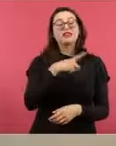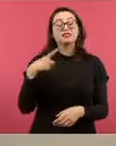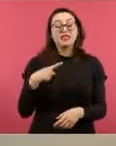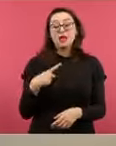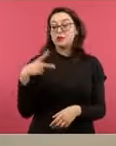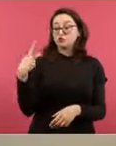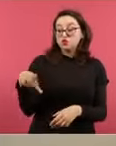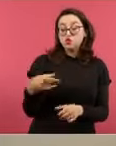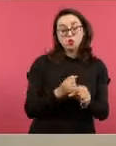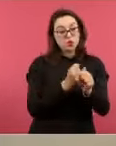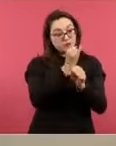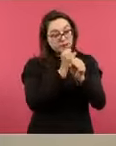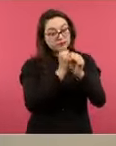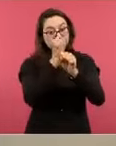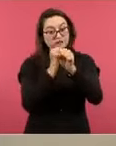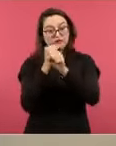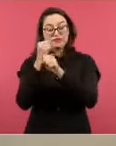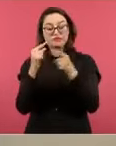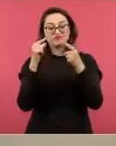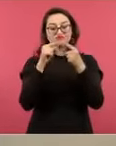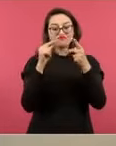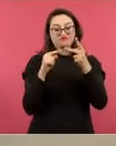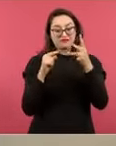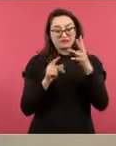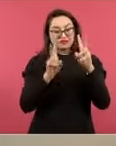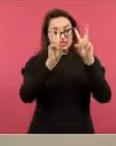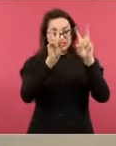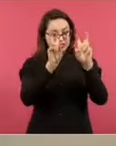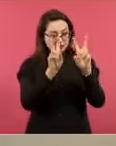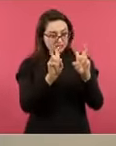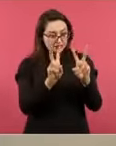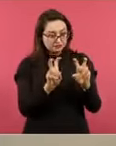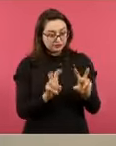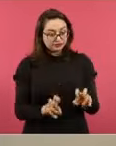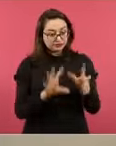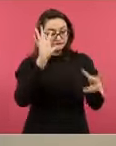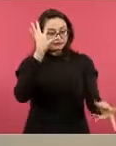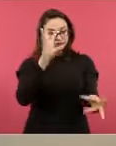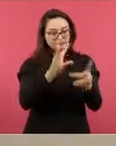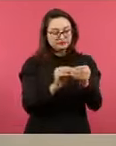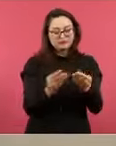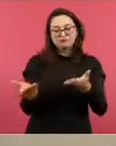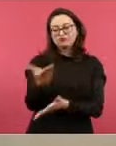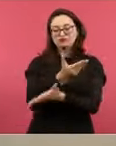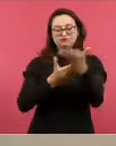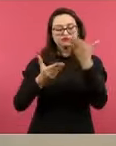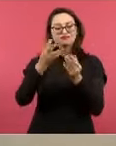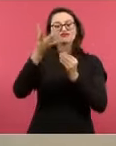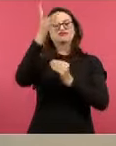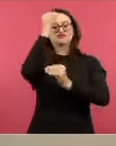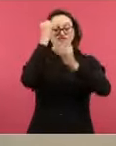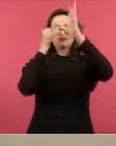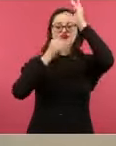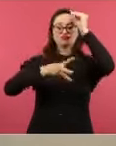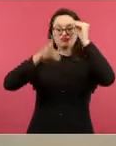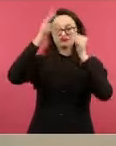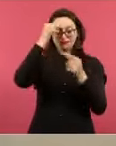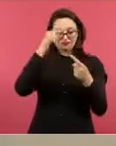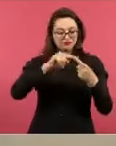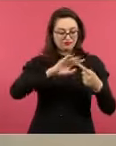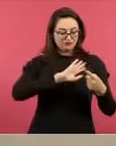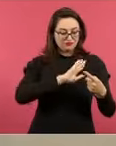son interdisciplinarios, escuchen bien, se movilizan todos los saberes, se aplican conocimientos de